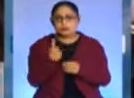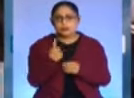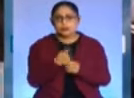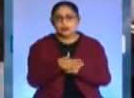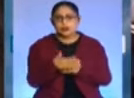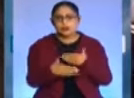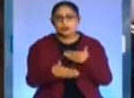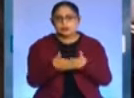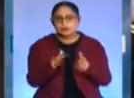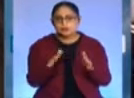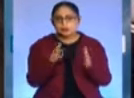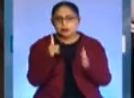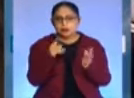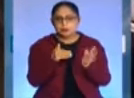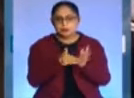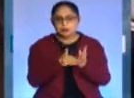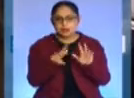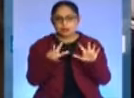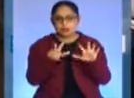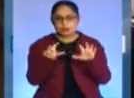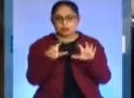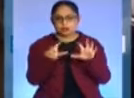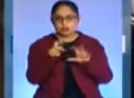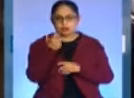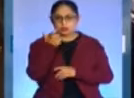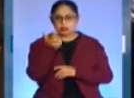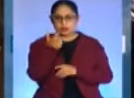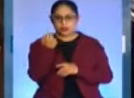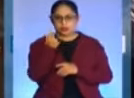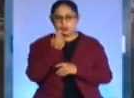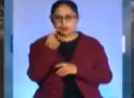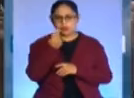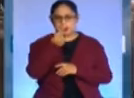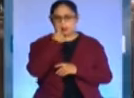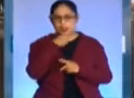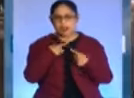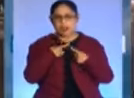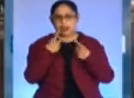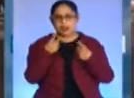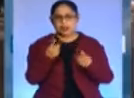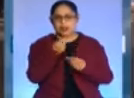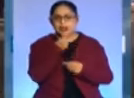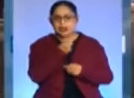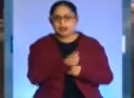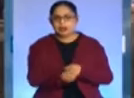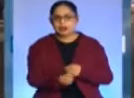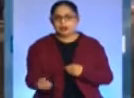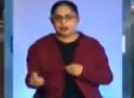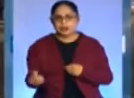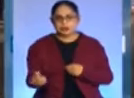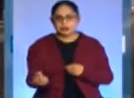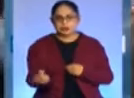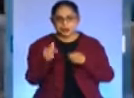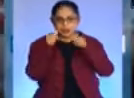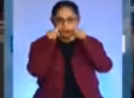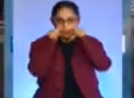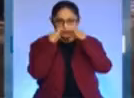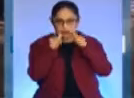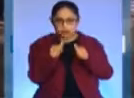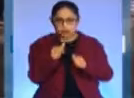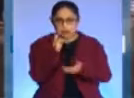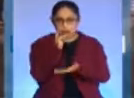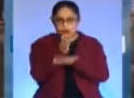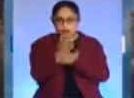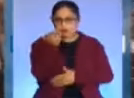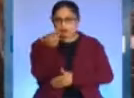es un aproximado de 1.800 pesos por lo que se requiere para brindar el servicio a cada infante, sin embargo, dijo, solo se